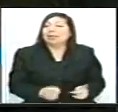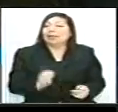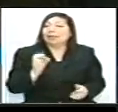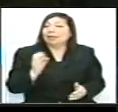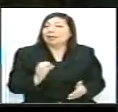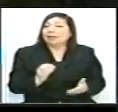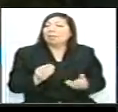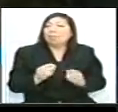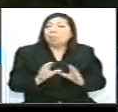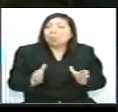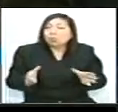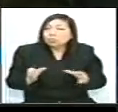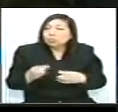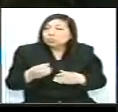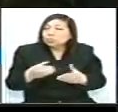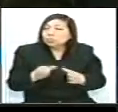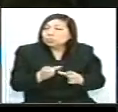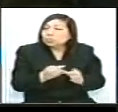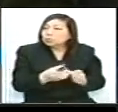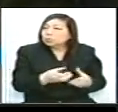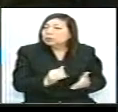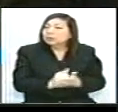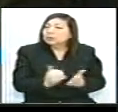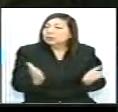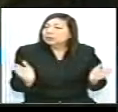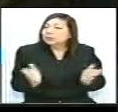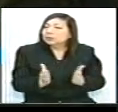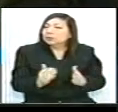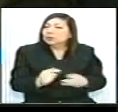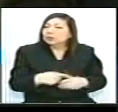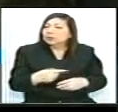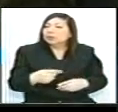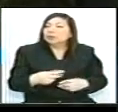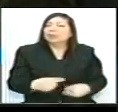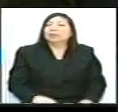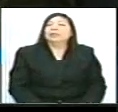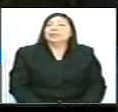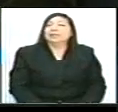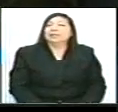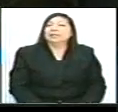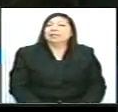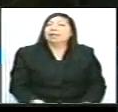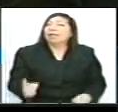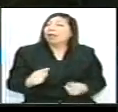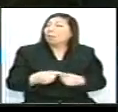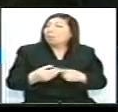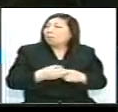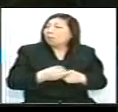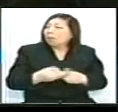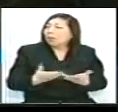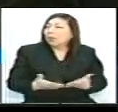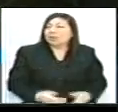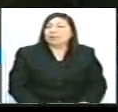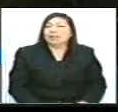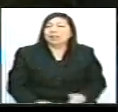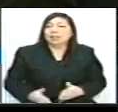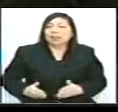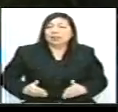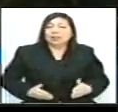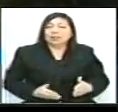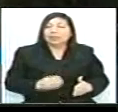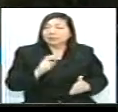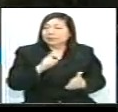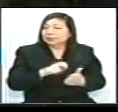creado pampitas que se han trasladado hacia la zona del Tahuamanu, hacia la zona del corredor minero